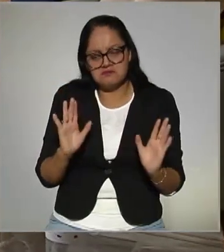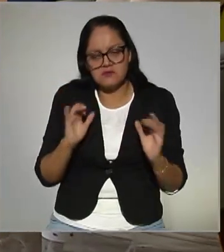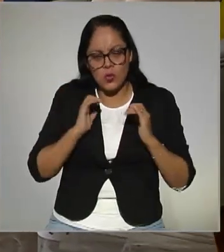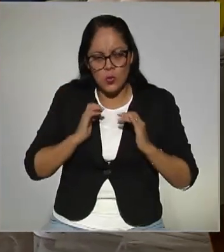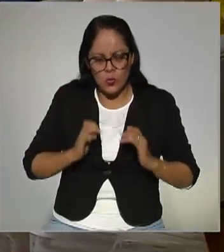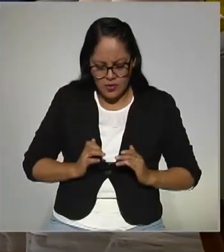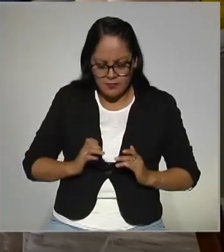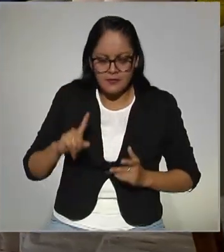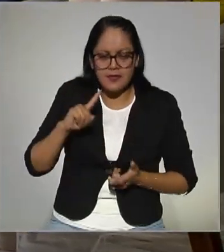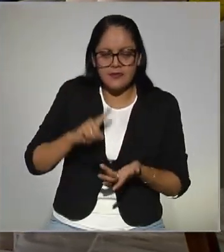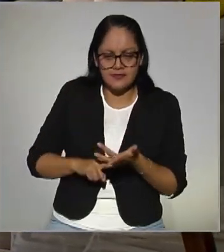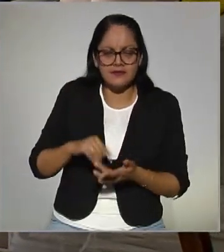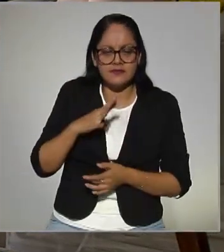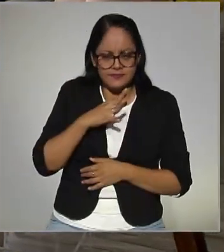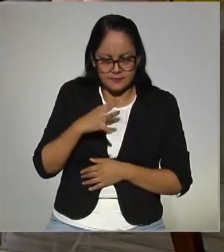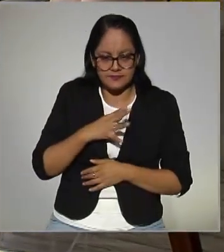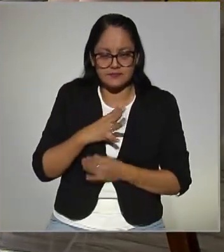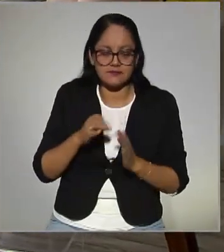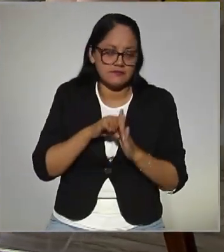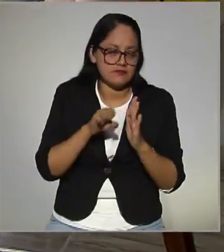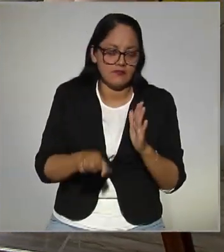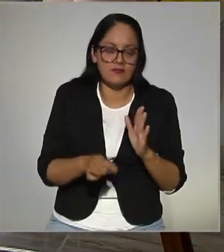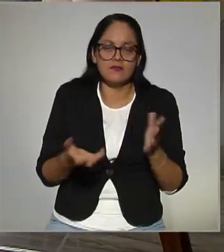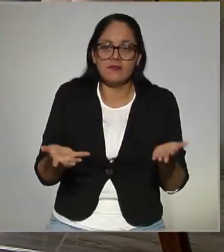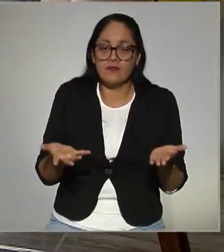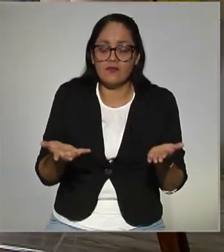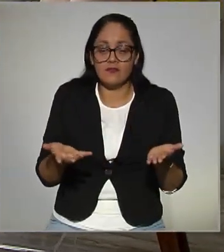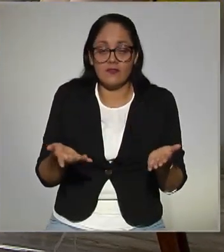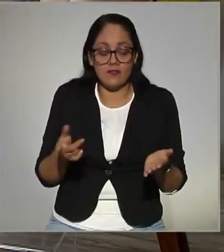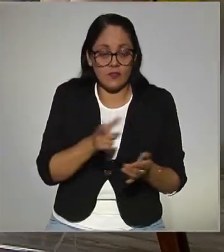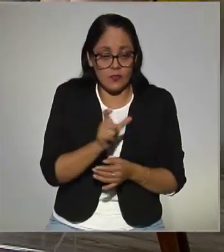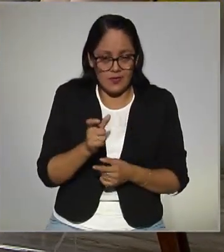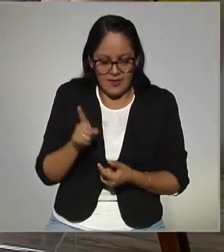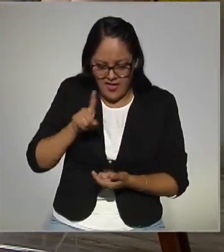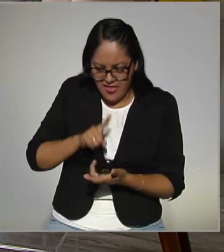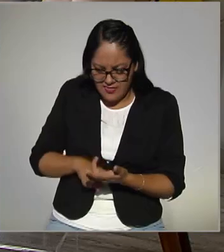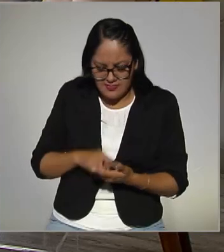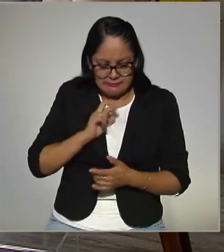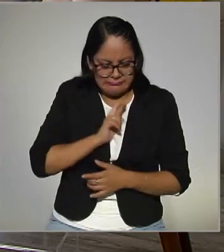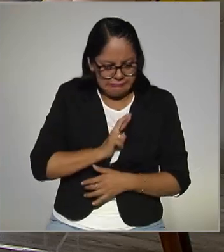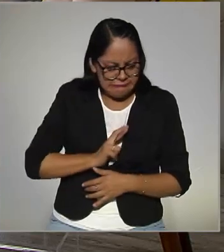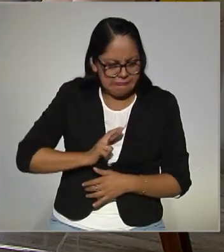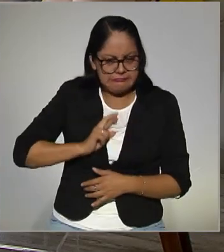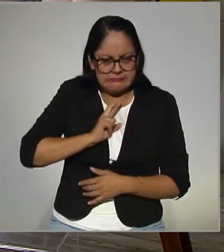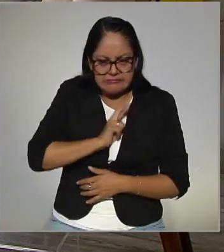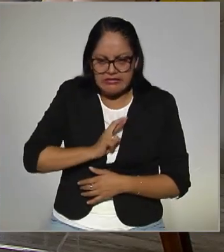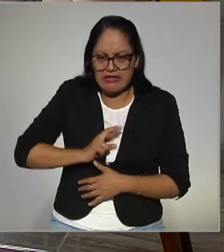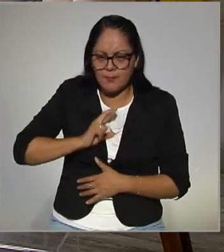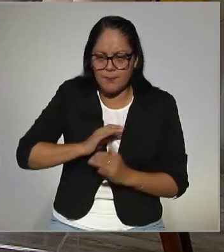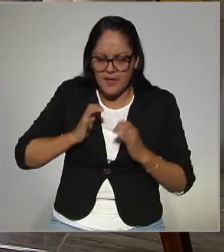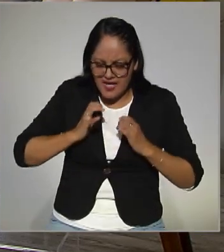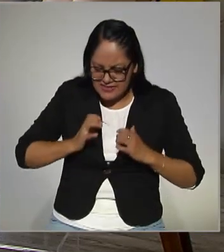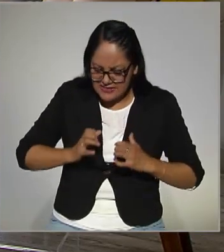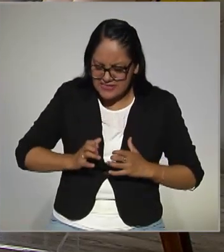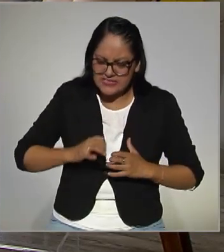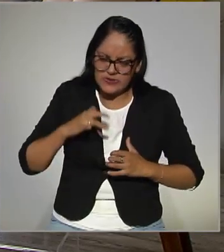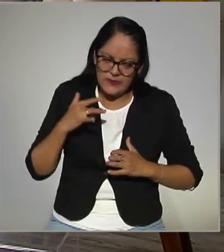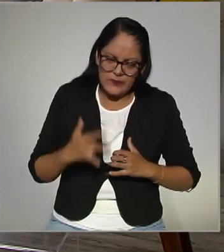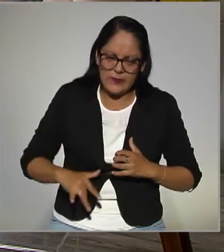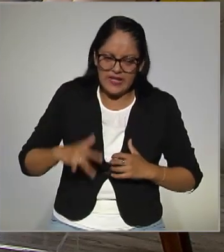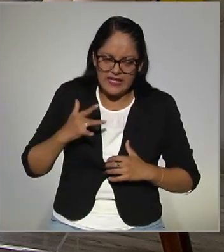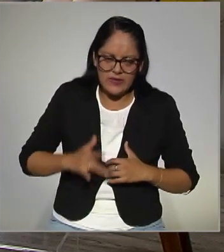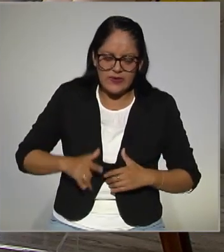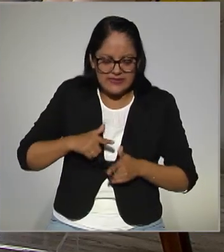Entonces, eventualmente algo que uno está justo carcomiéndose todo el tiempo, ¿no? Comiéndose a uno mismo, ¿no? Con un dolor que no